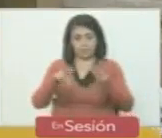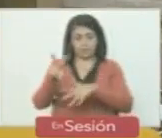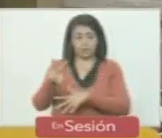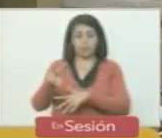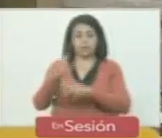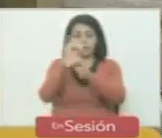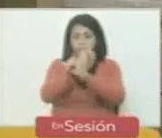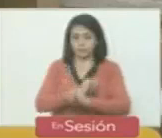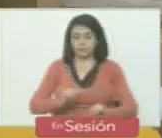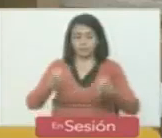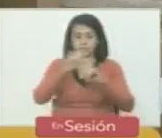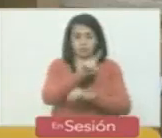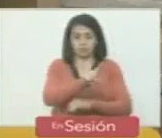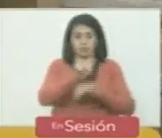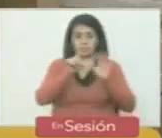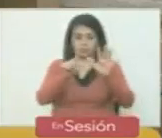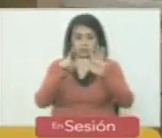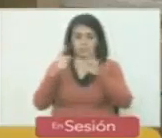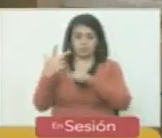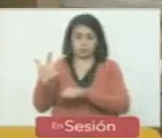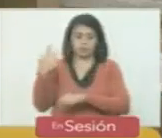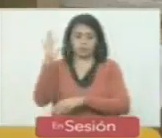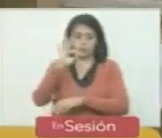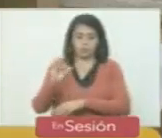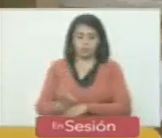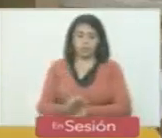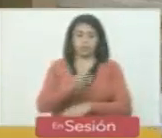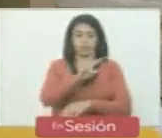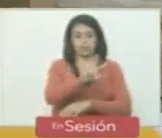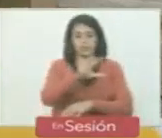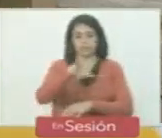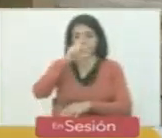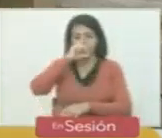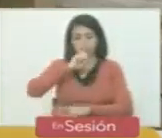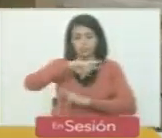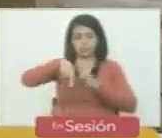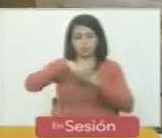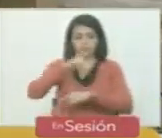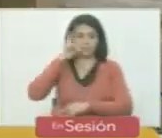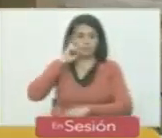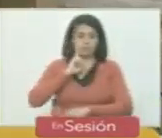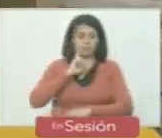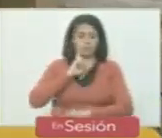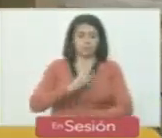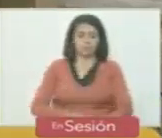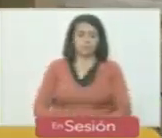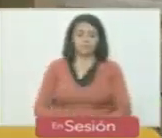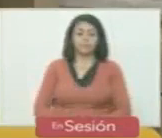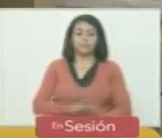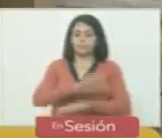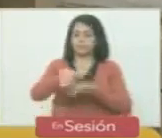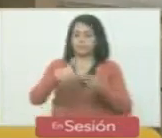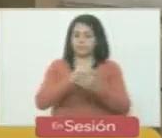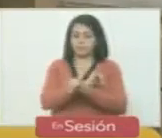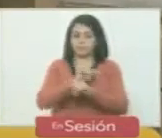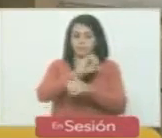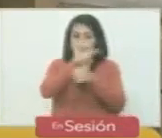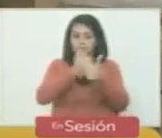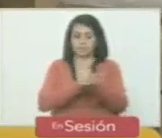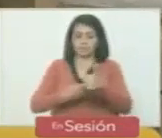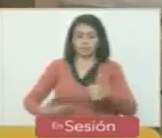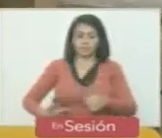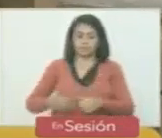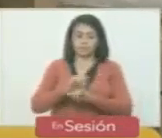de la Independencia, 163 de la Federación y 23 de la Revolución Bolivariana. Es todo, ciudadana